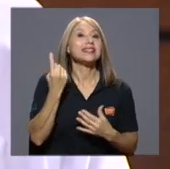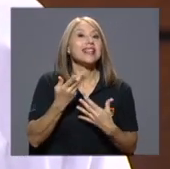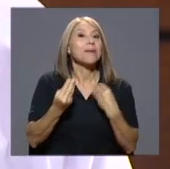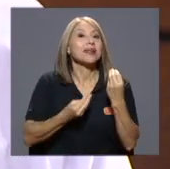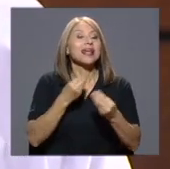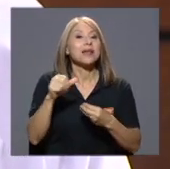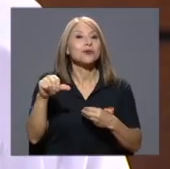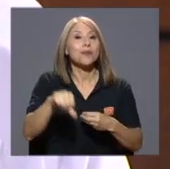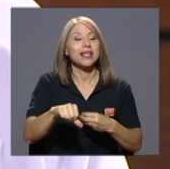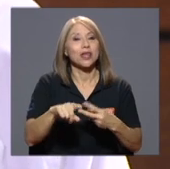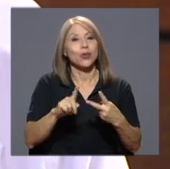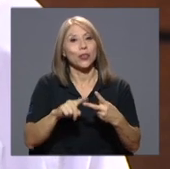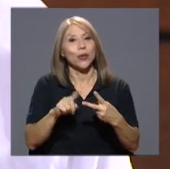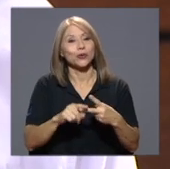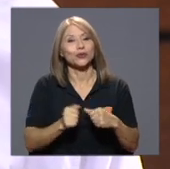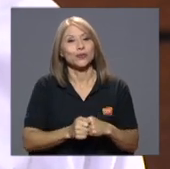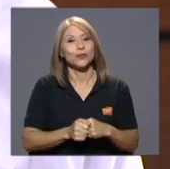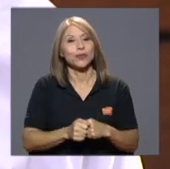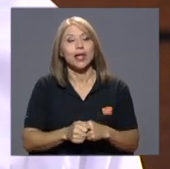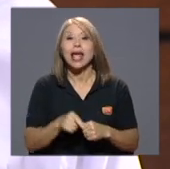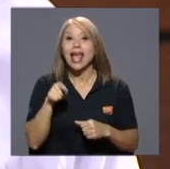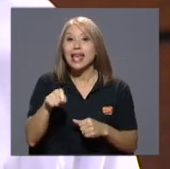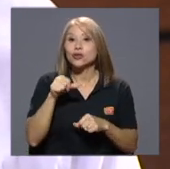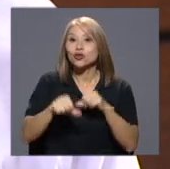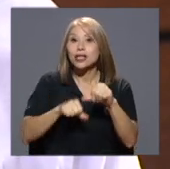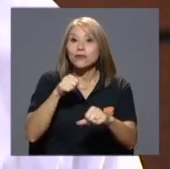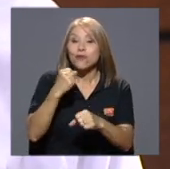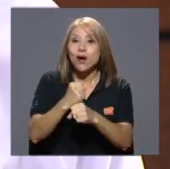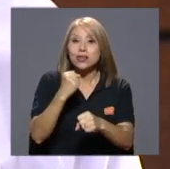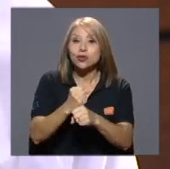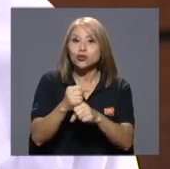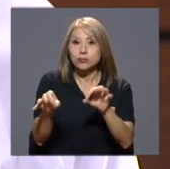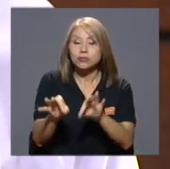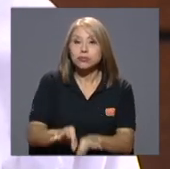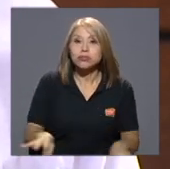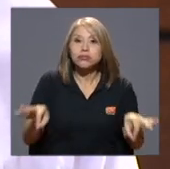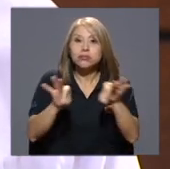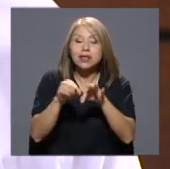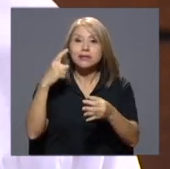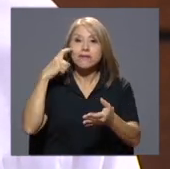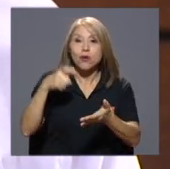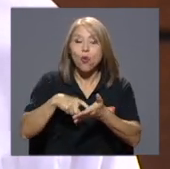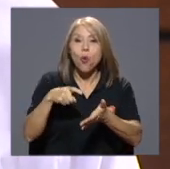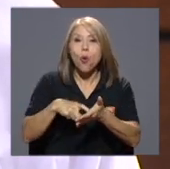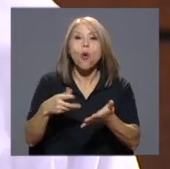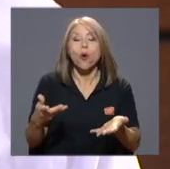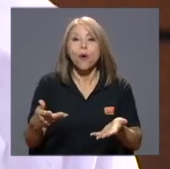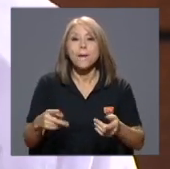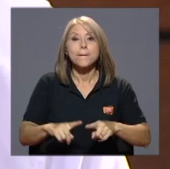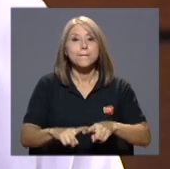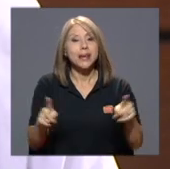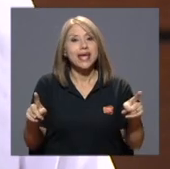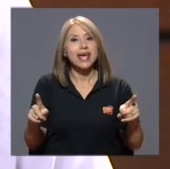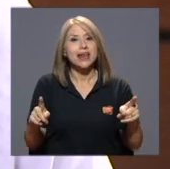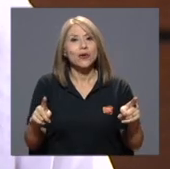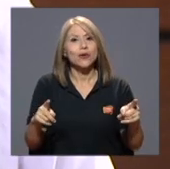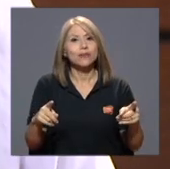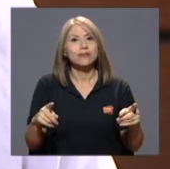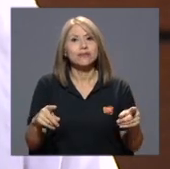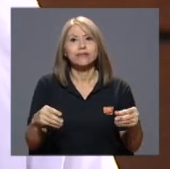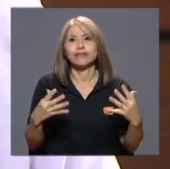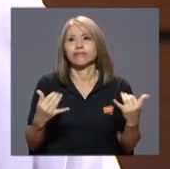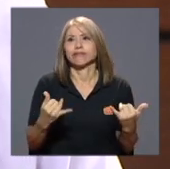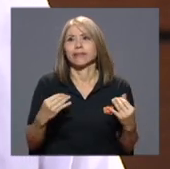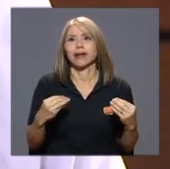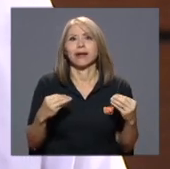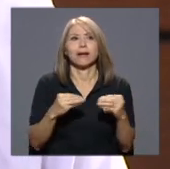muy interesante. Esos esfuerzos que se han hecho merecen la pena y se reconocen, por supuesto, pero cada vez es más caro. La